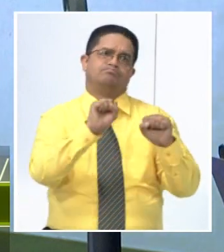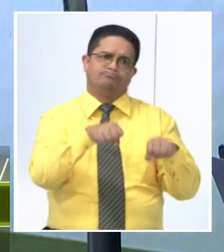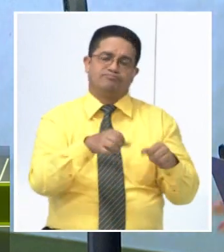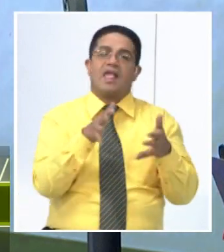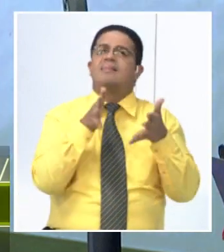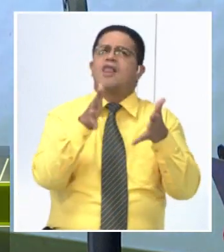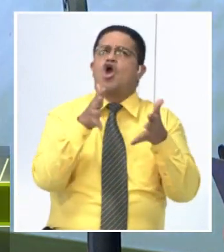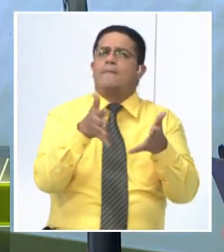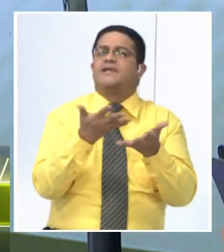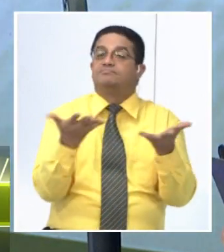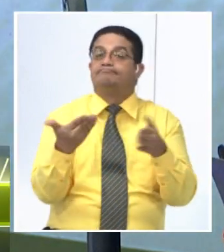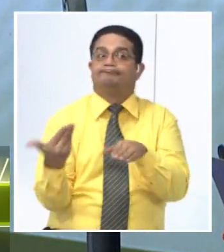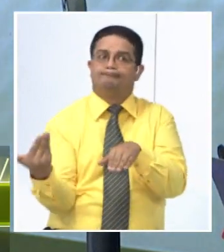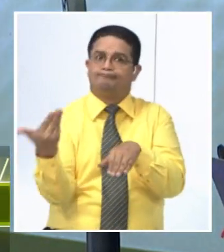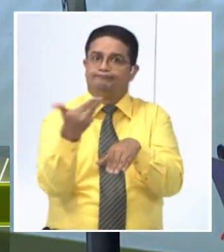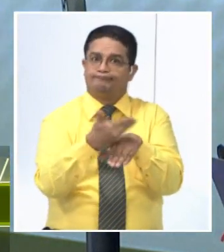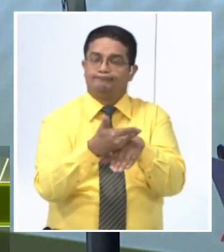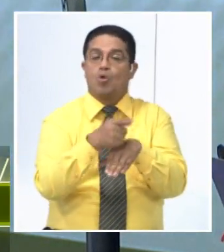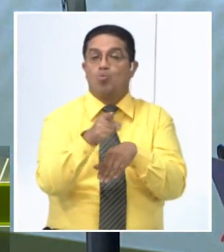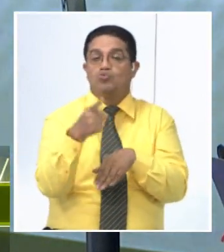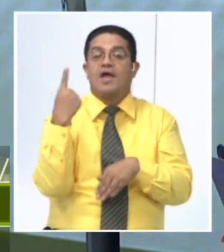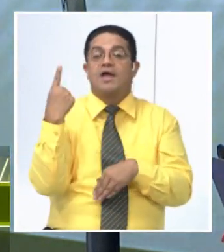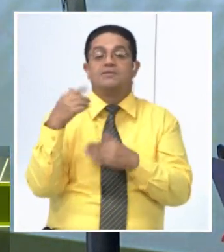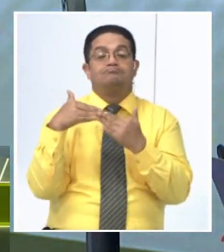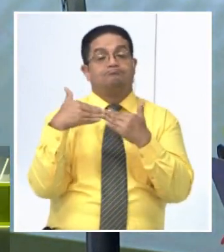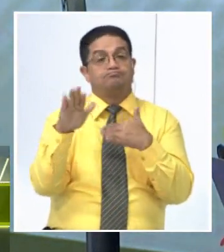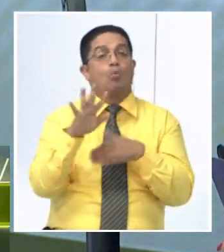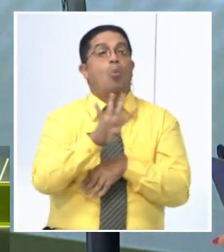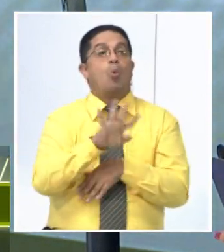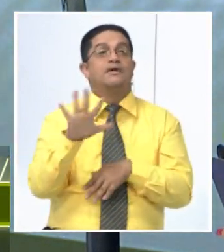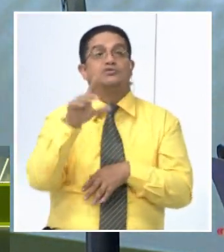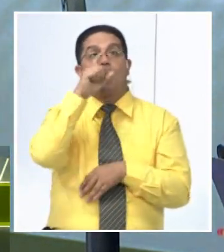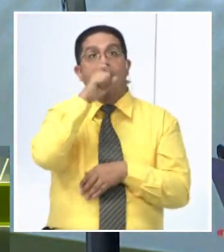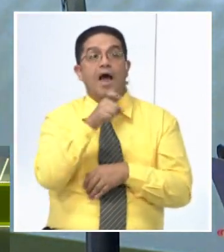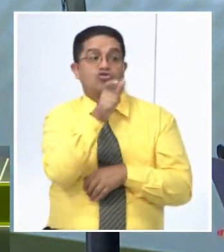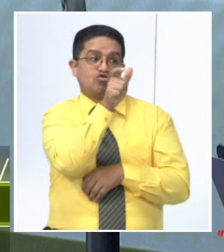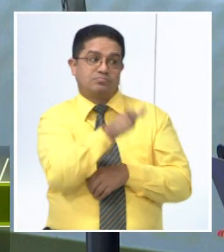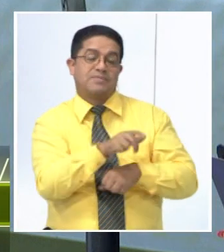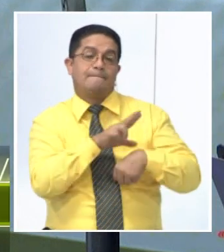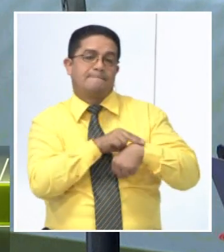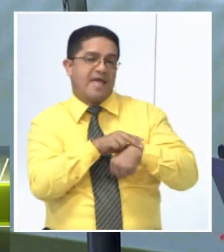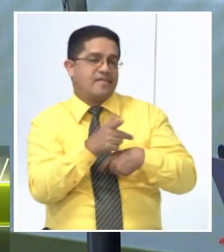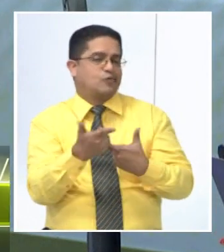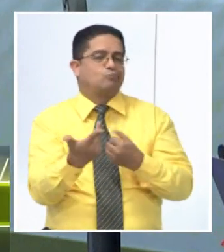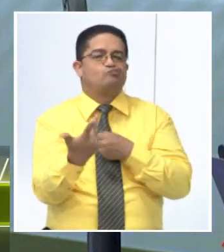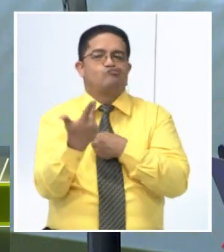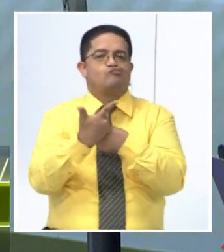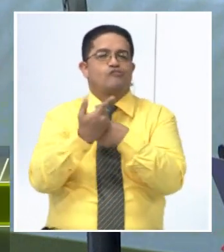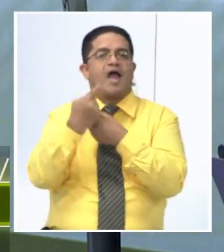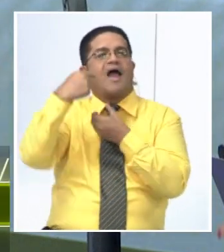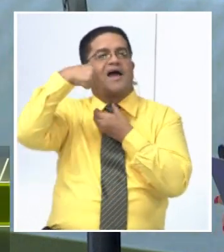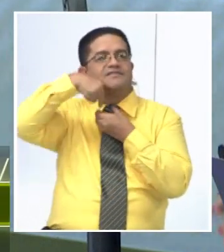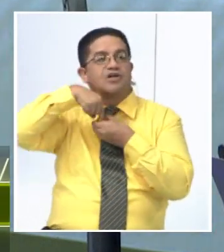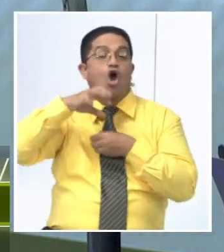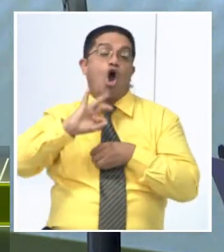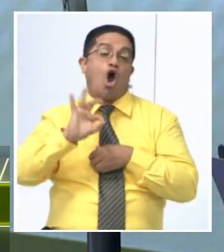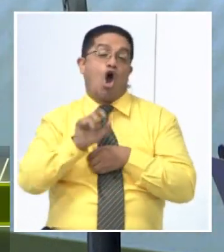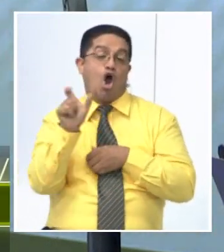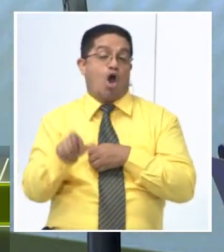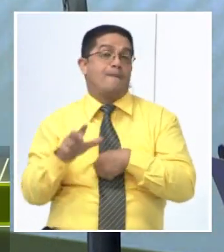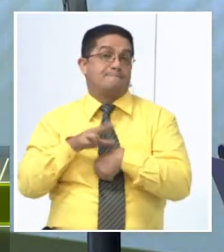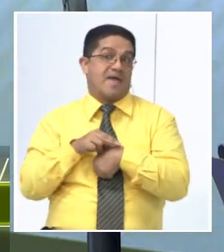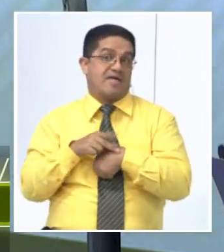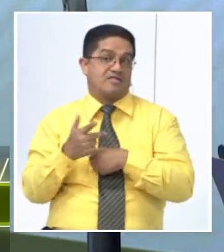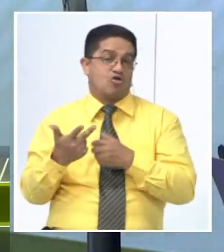recomendación es acuda, si usted tiene más de 45 años, al especialista, bien sea gastroenterólogo, cirujano coloproctólogo, puede hacerlo